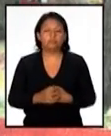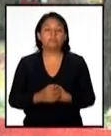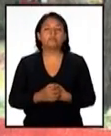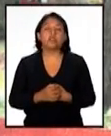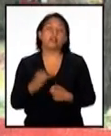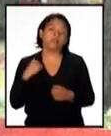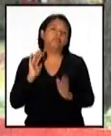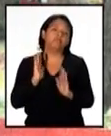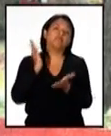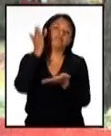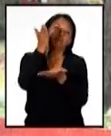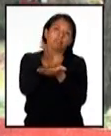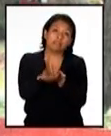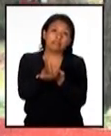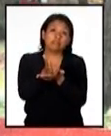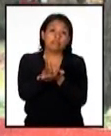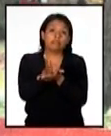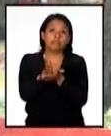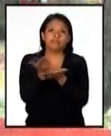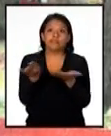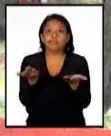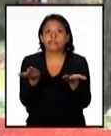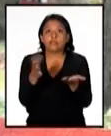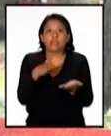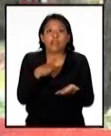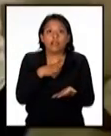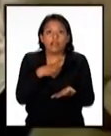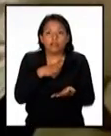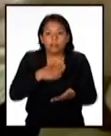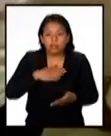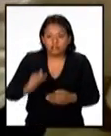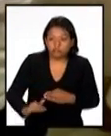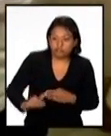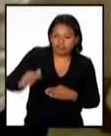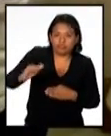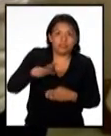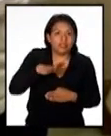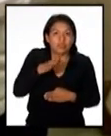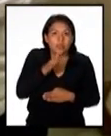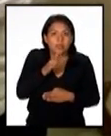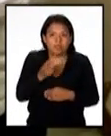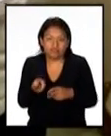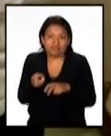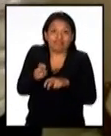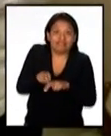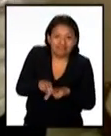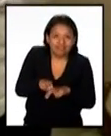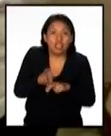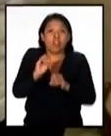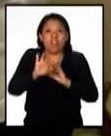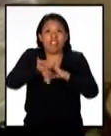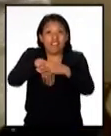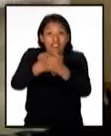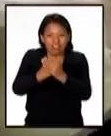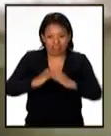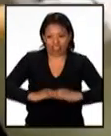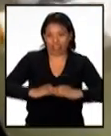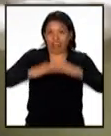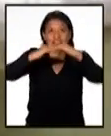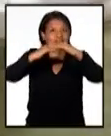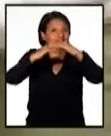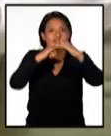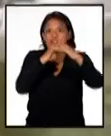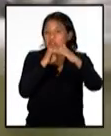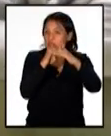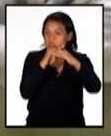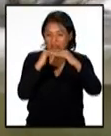y vas al baño y te topas con que los baños son muy altos, los lavamanos están a